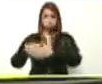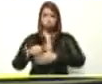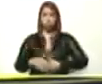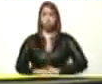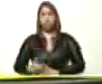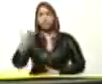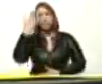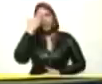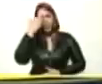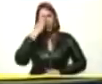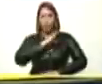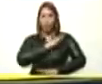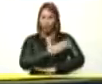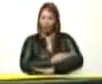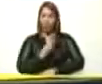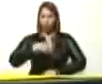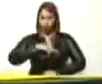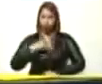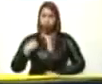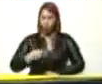sabemos, de la fuerza, tenemos,